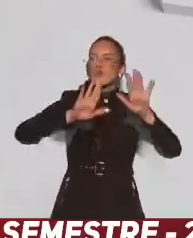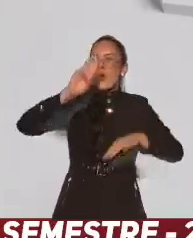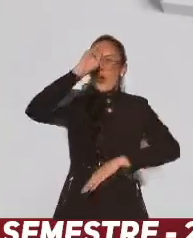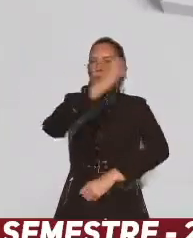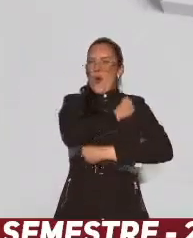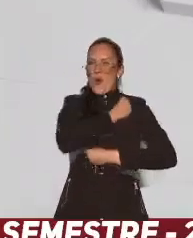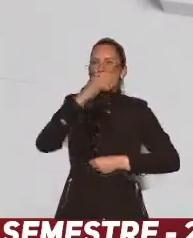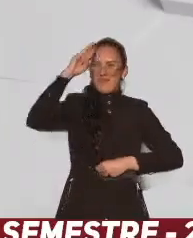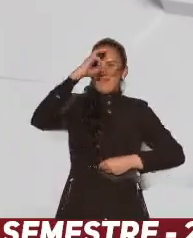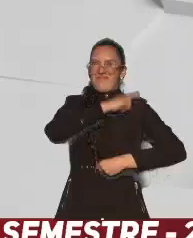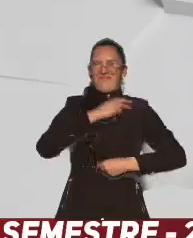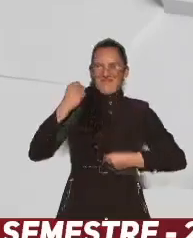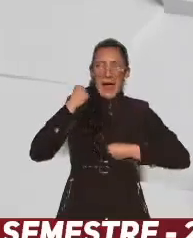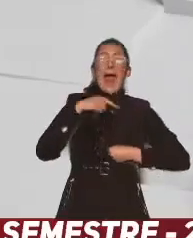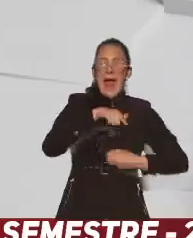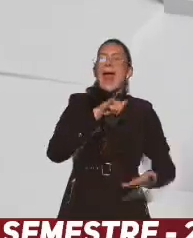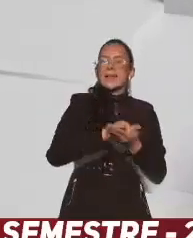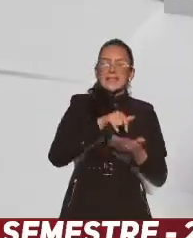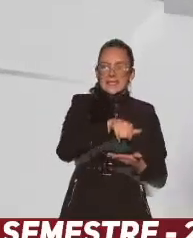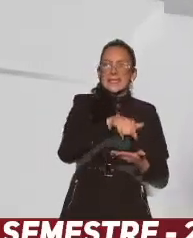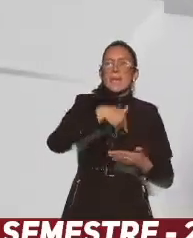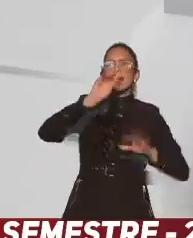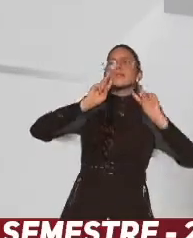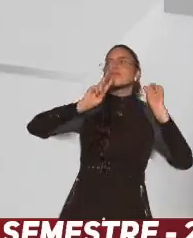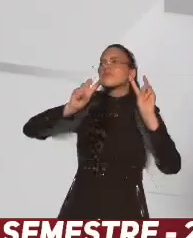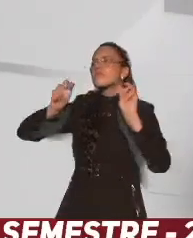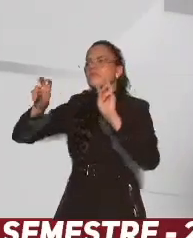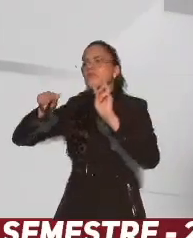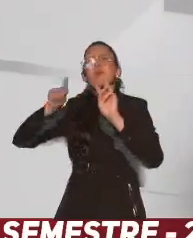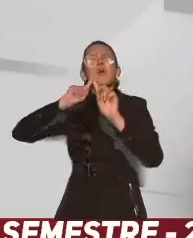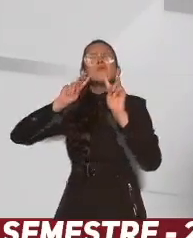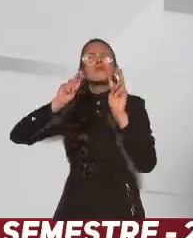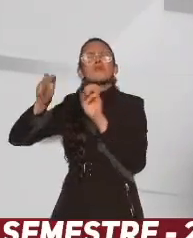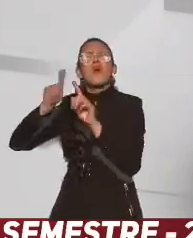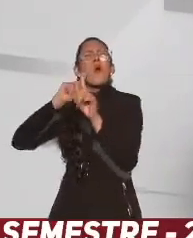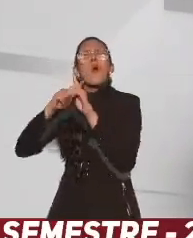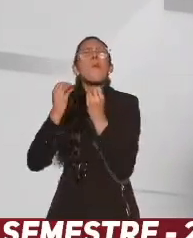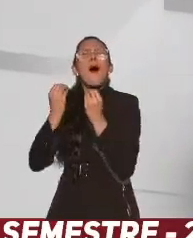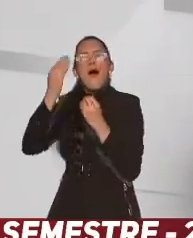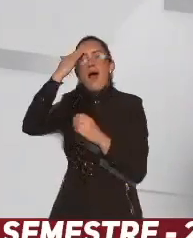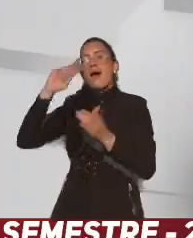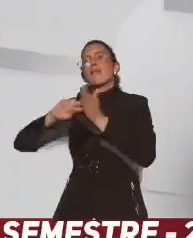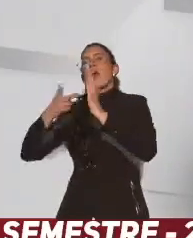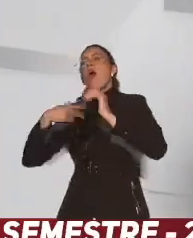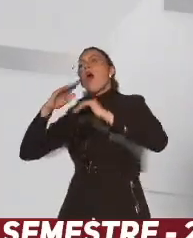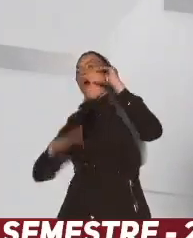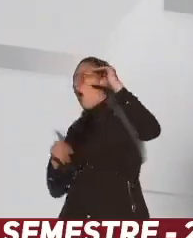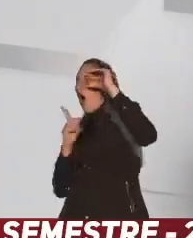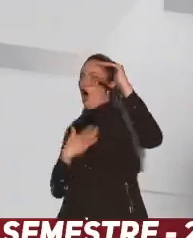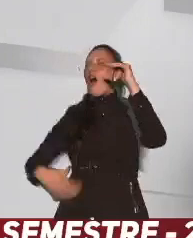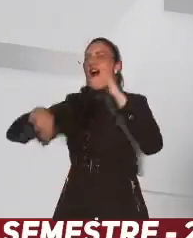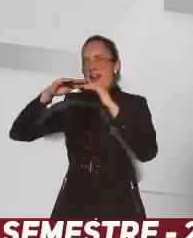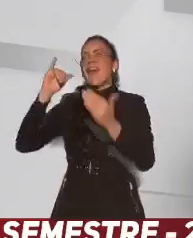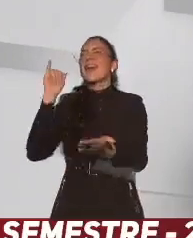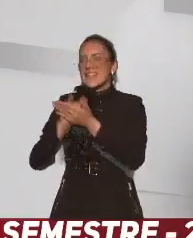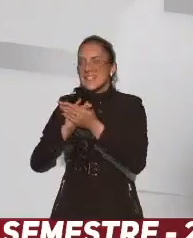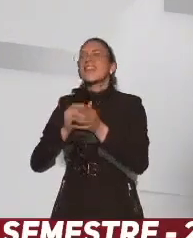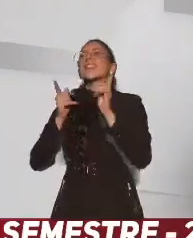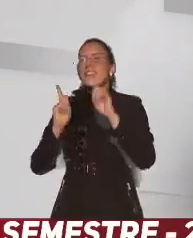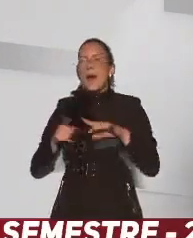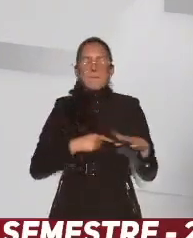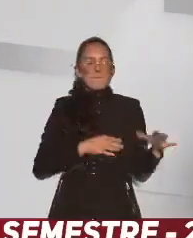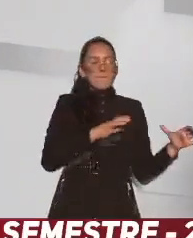al cierre de brechas tecnológicas y cubren necesidades planteadas por las unidades a fin de generar